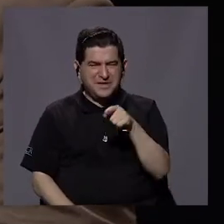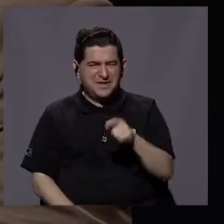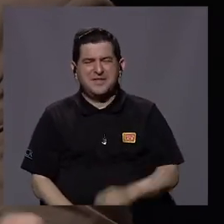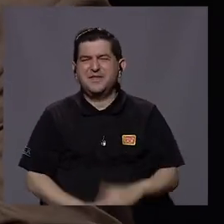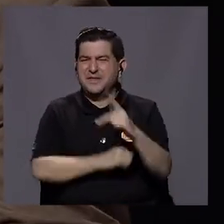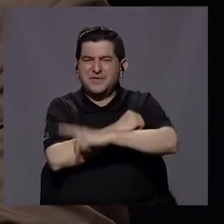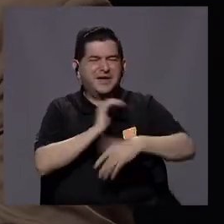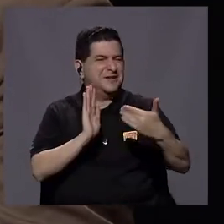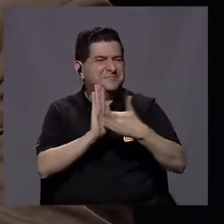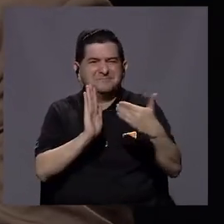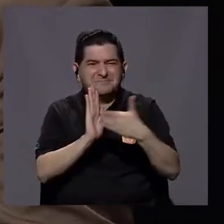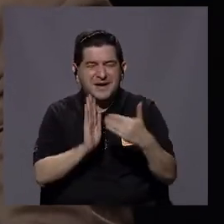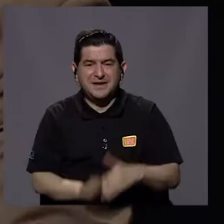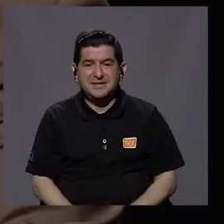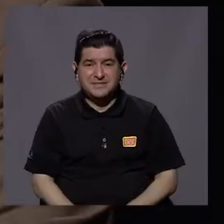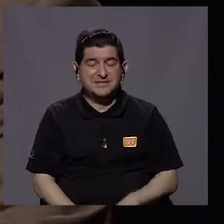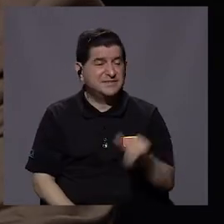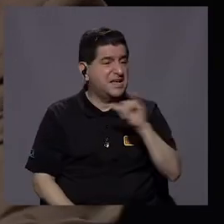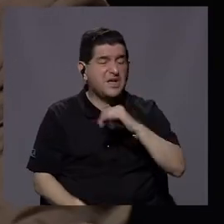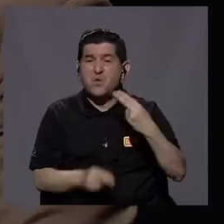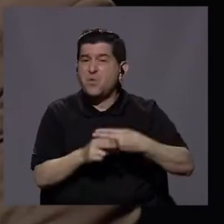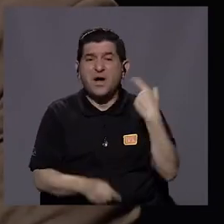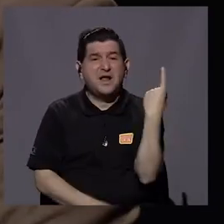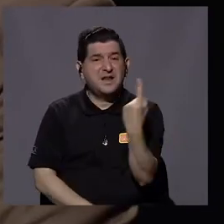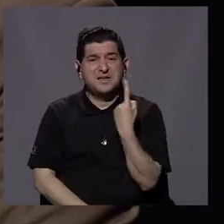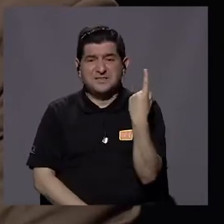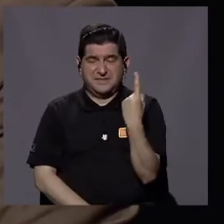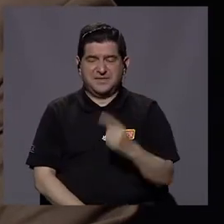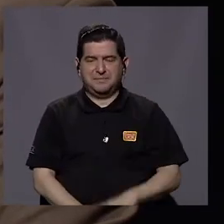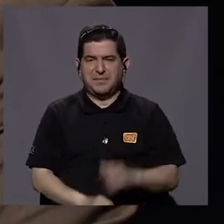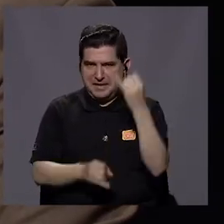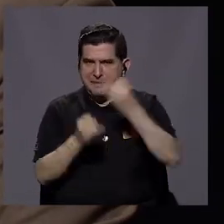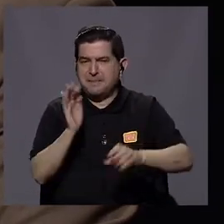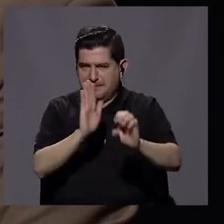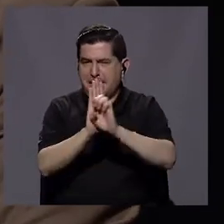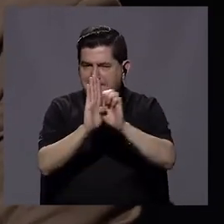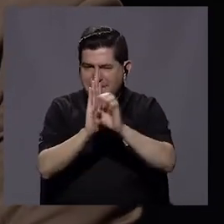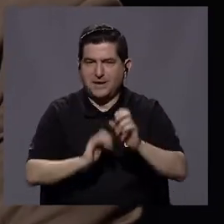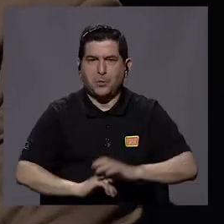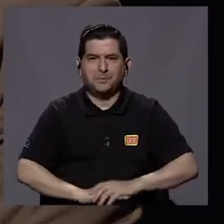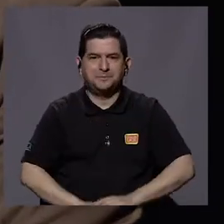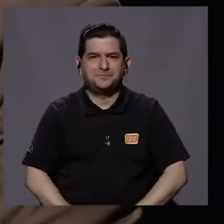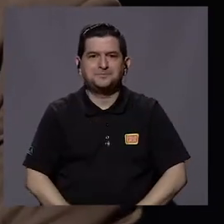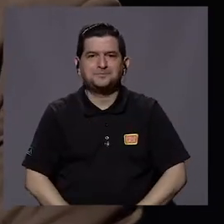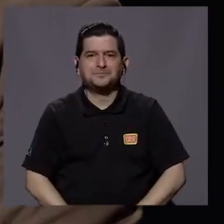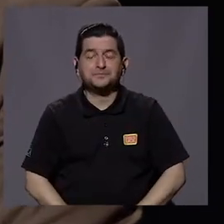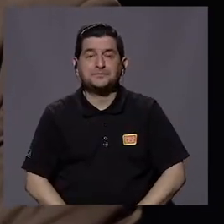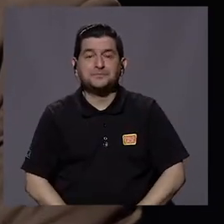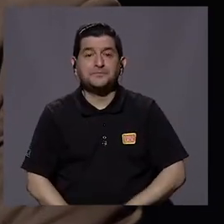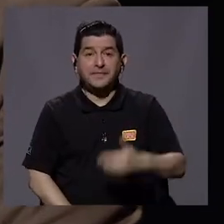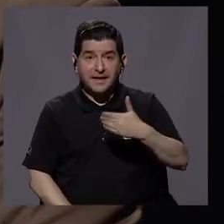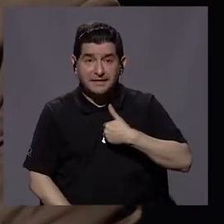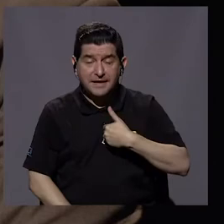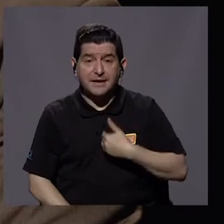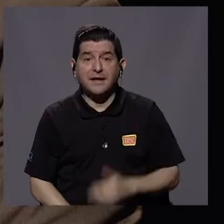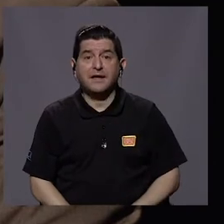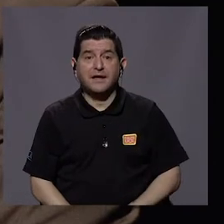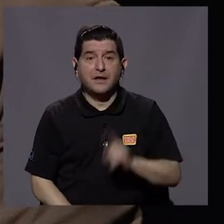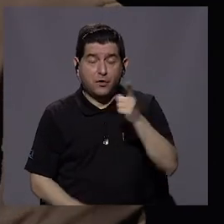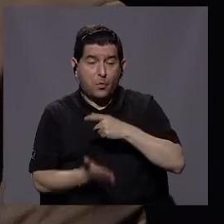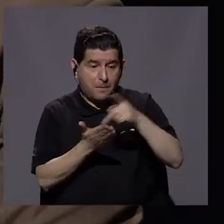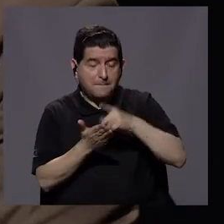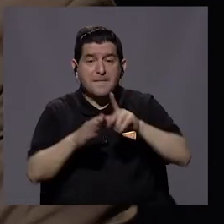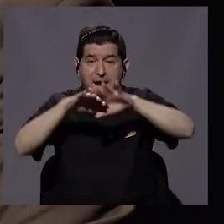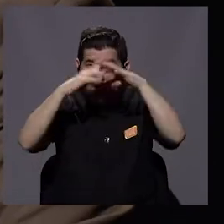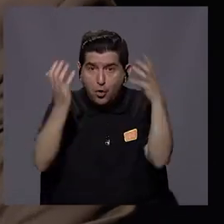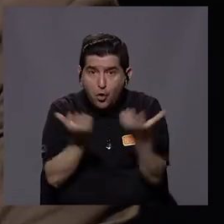tiene este país y que se nota. Son los mismos nombres siempre. Ahora, nada más para terminar el ejemplo. Tenemos un salario